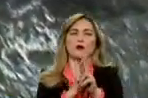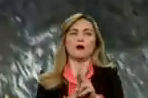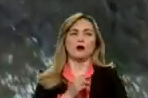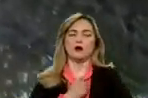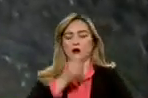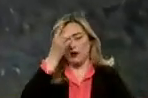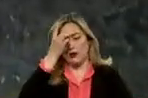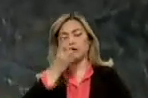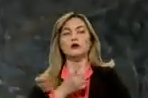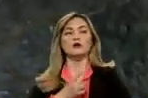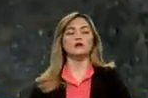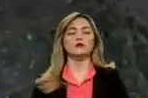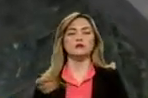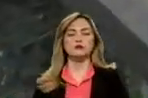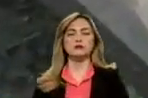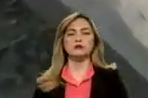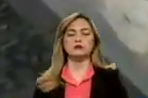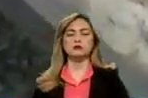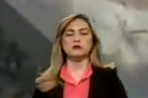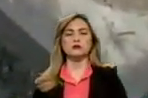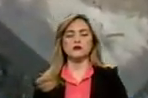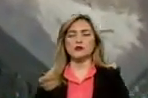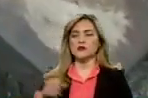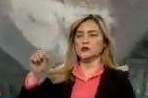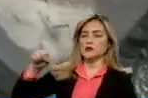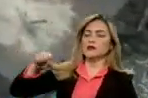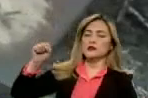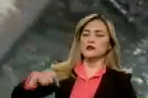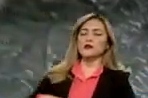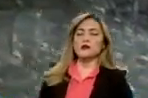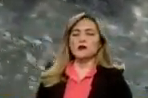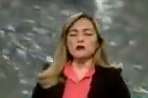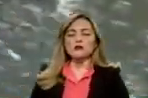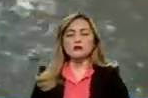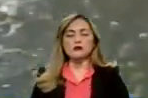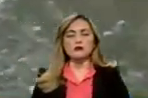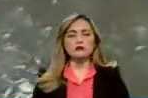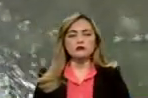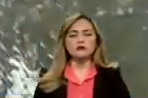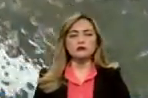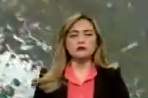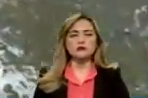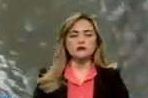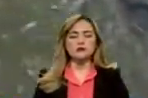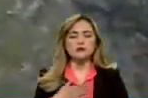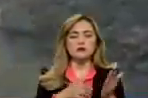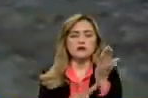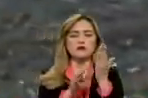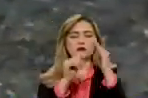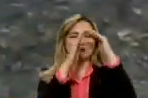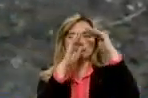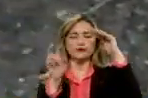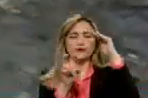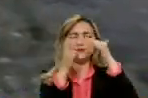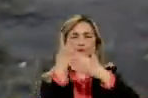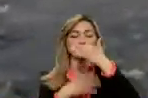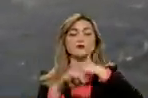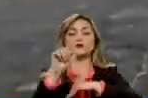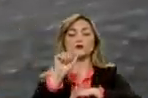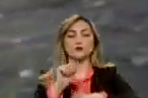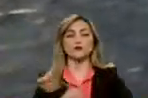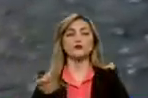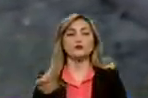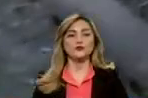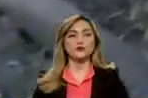fue una decisión suya. Sí, fue que se le tuvo que dar posada a mi hermana en la casa de mi hija,